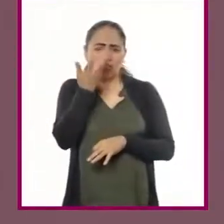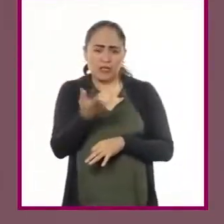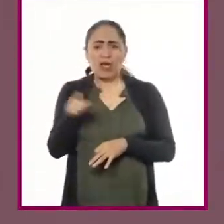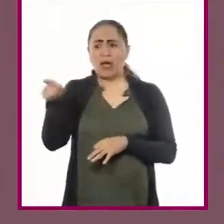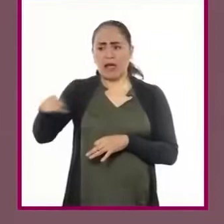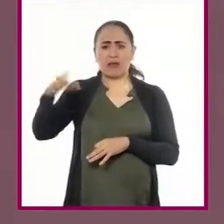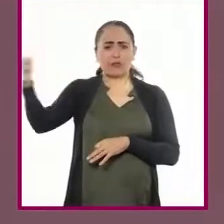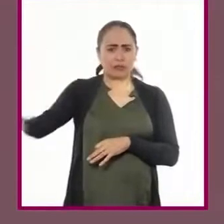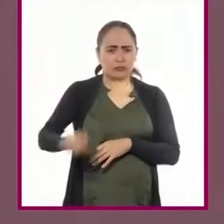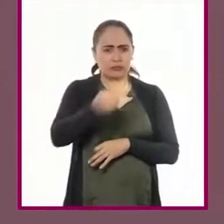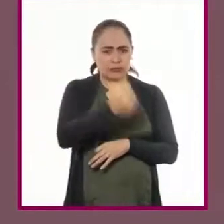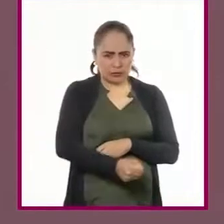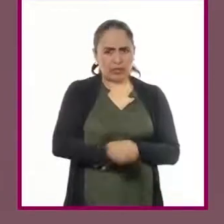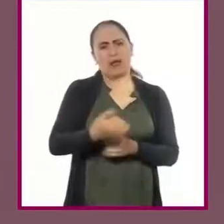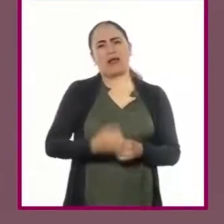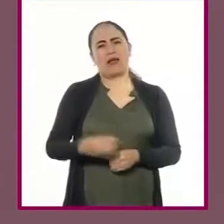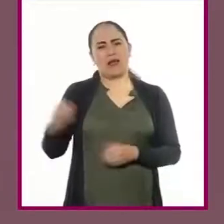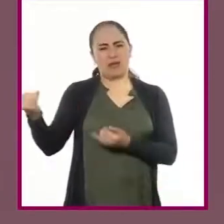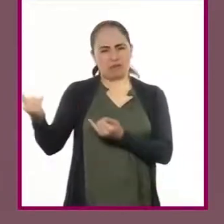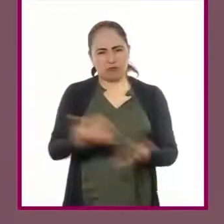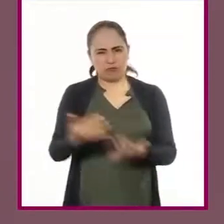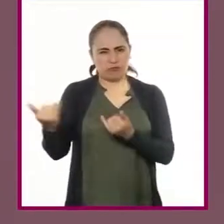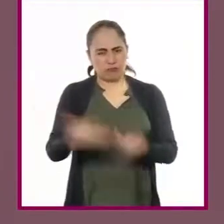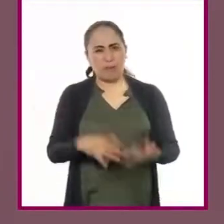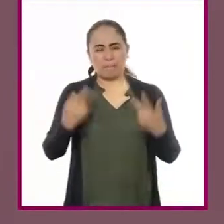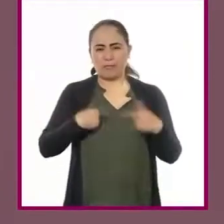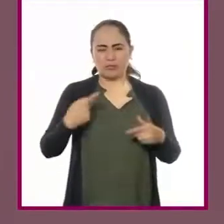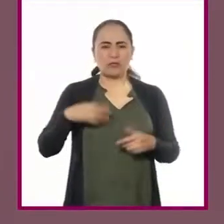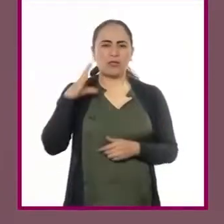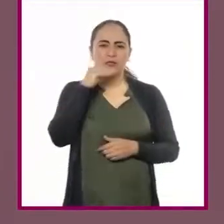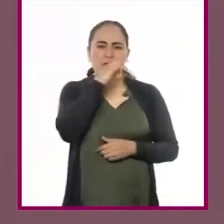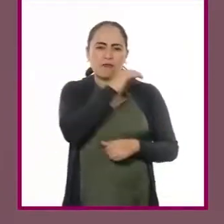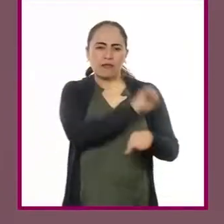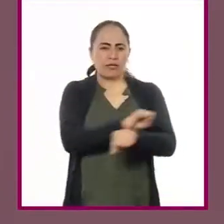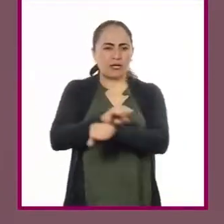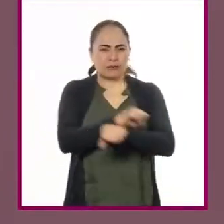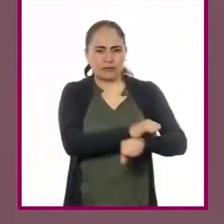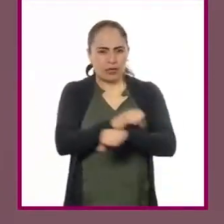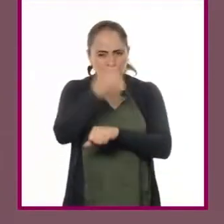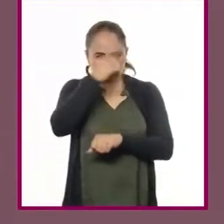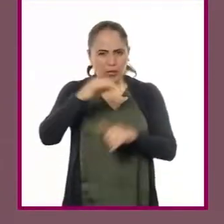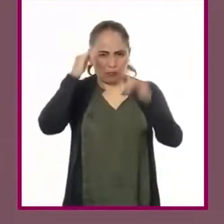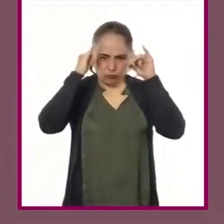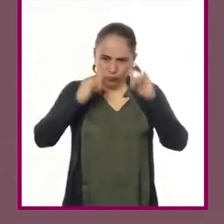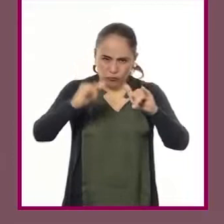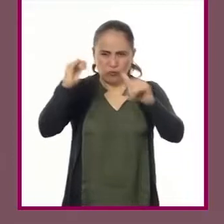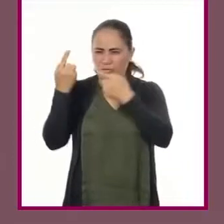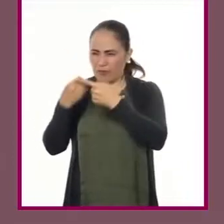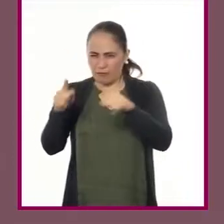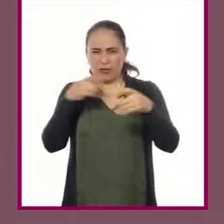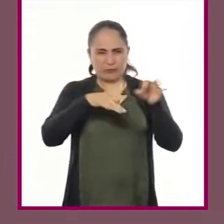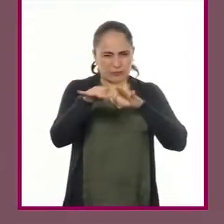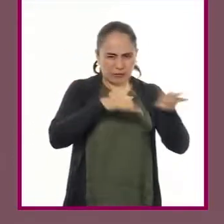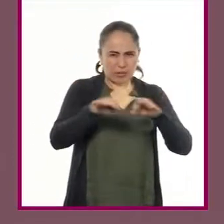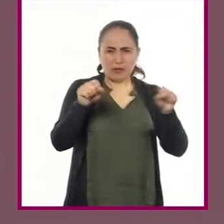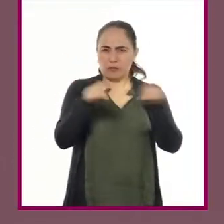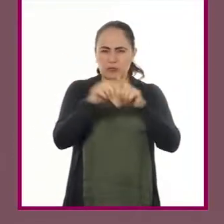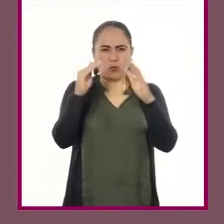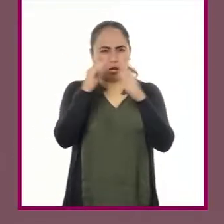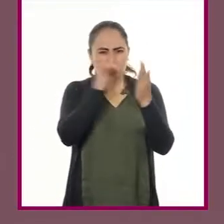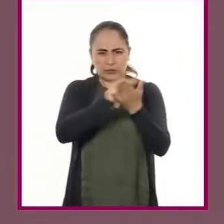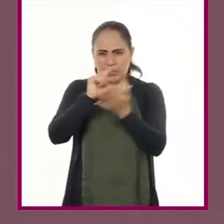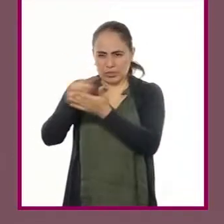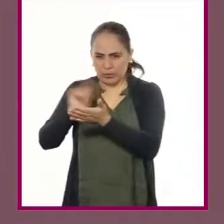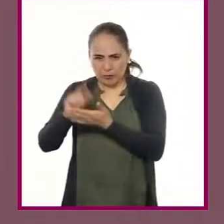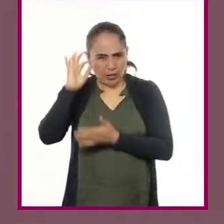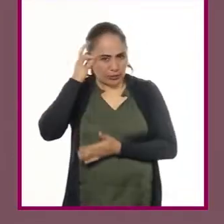africanos para trabajar en las minas y en las haciendas agrícolas y ganaderas, así como en el servicio doméstico.